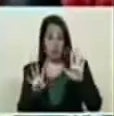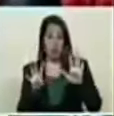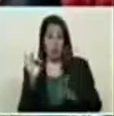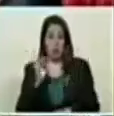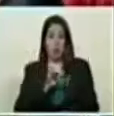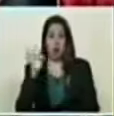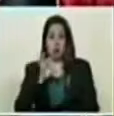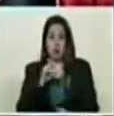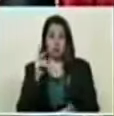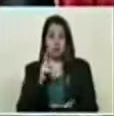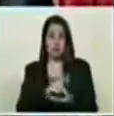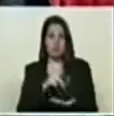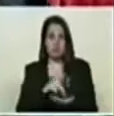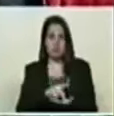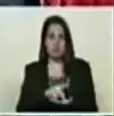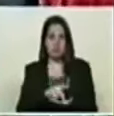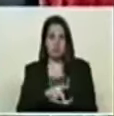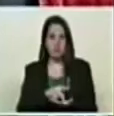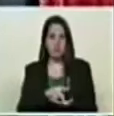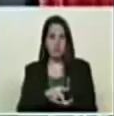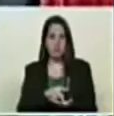59% participó.